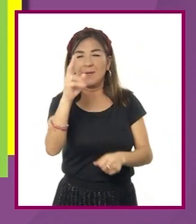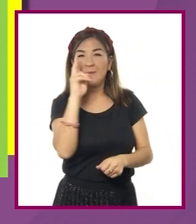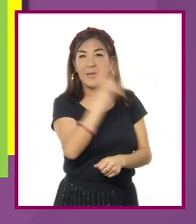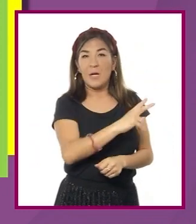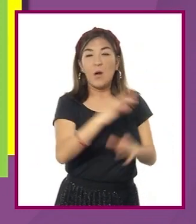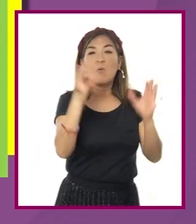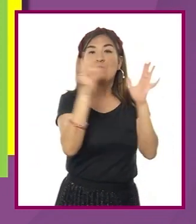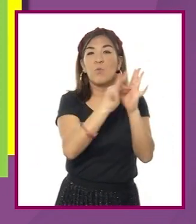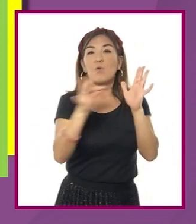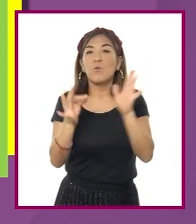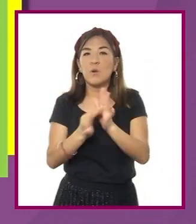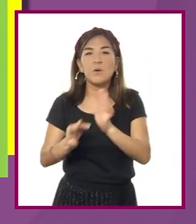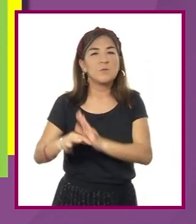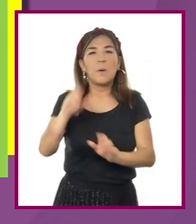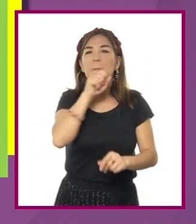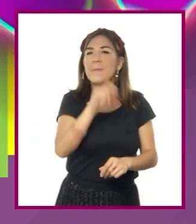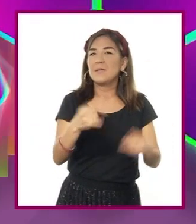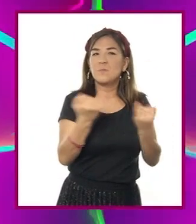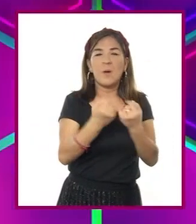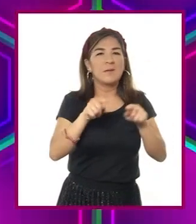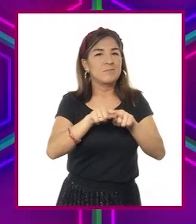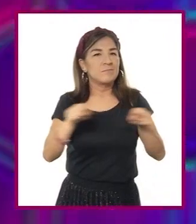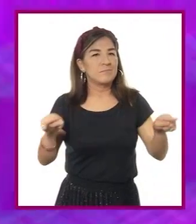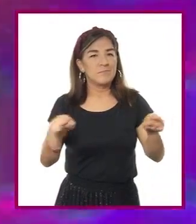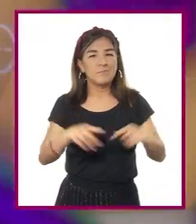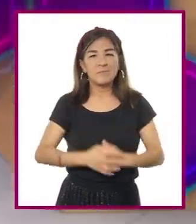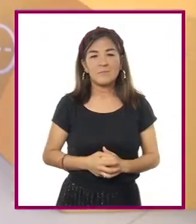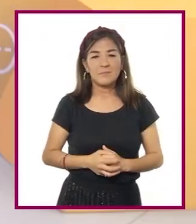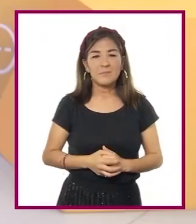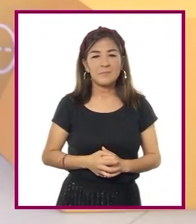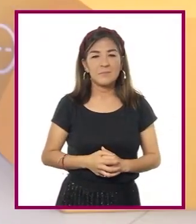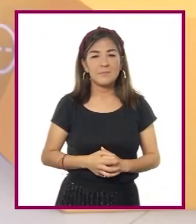ser puntos de la misma hipérbola.